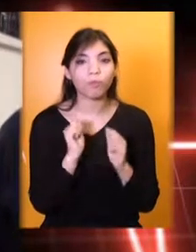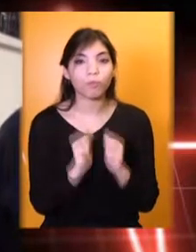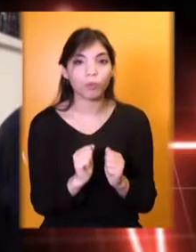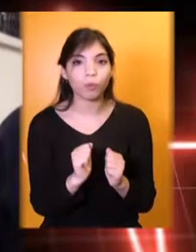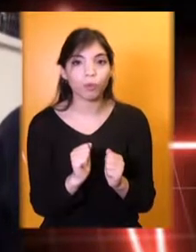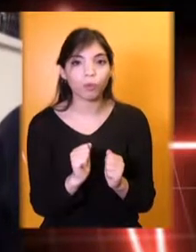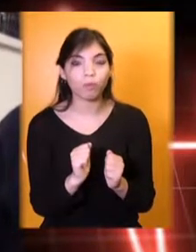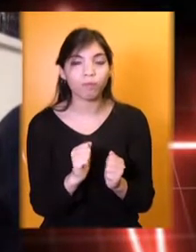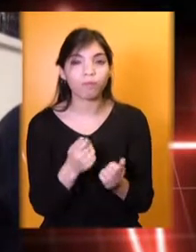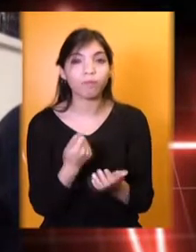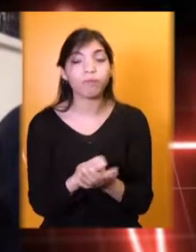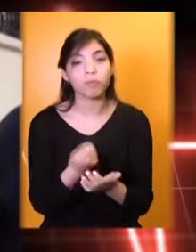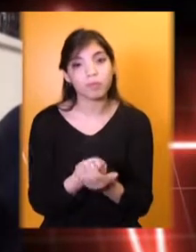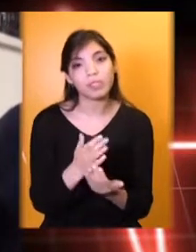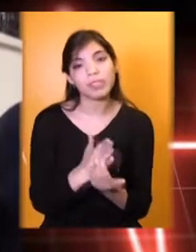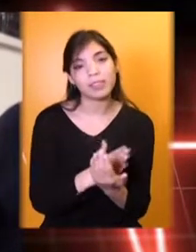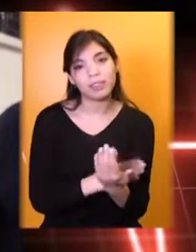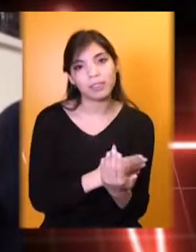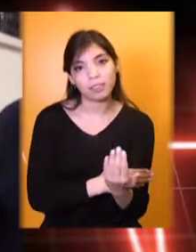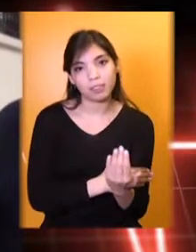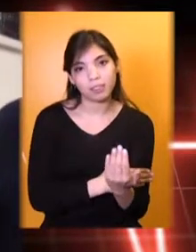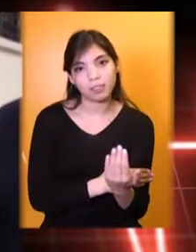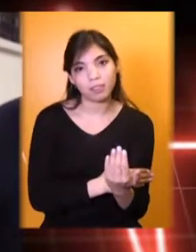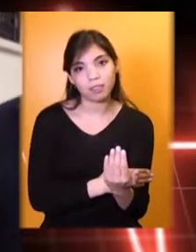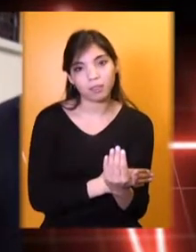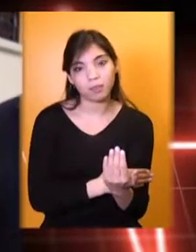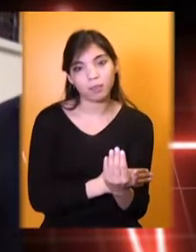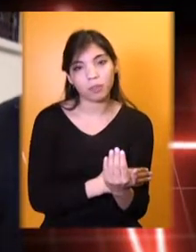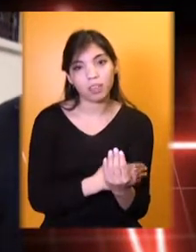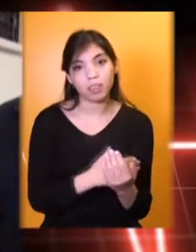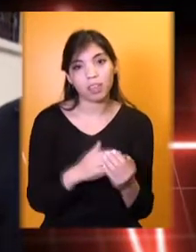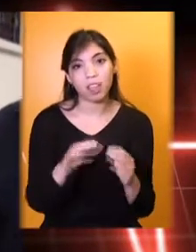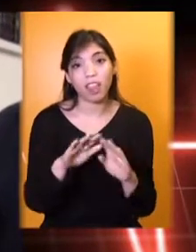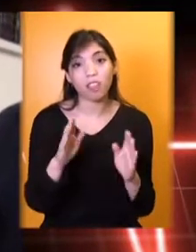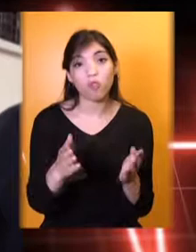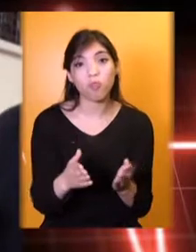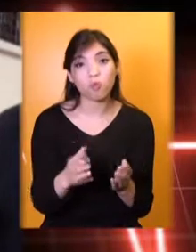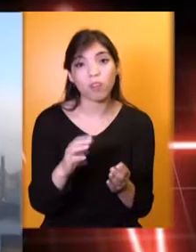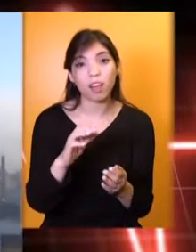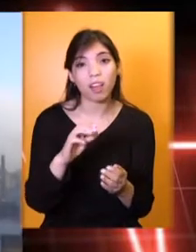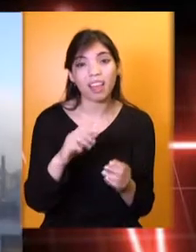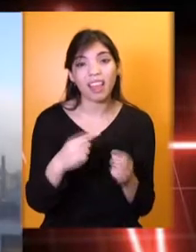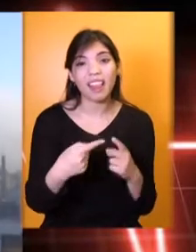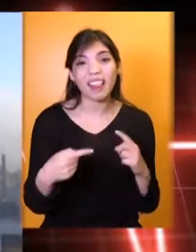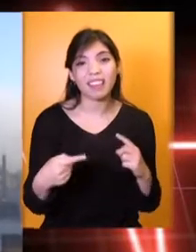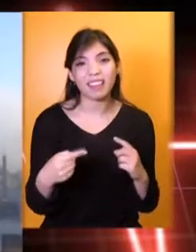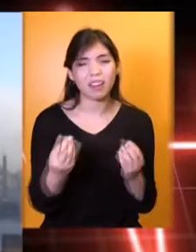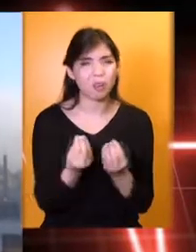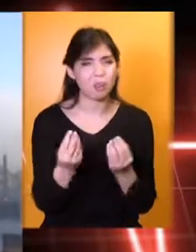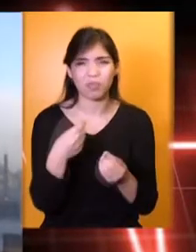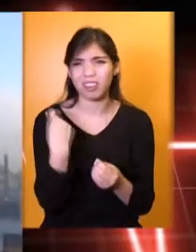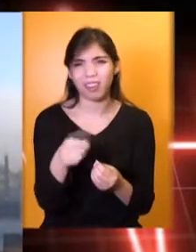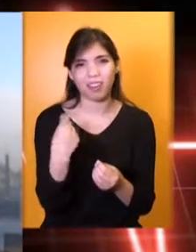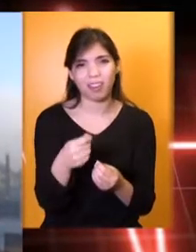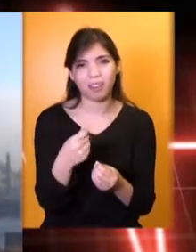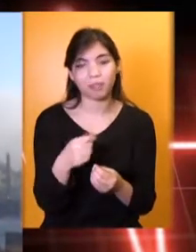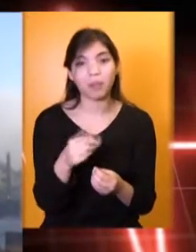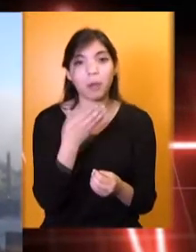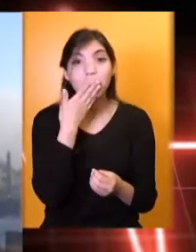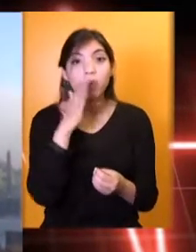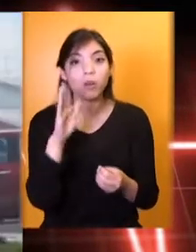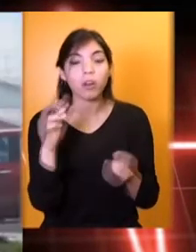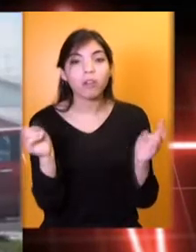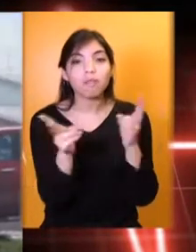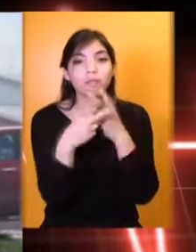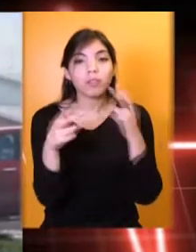alcanza para leña. Porque si fuera eléctrico me saldría mucho. El mejorar la calidad del aire de Puerto Montt sigue